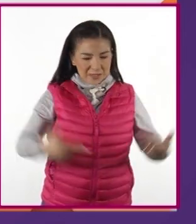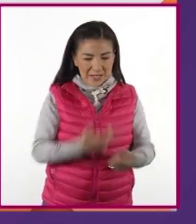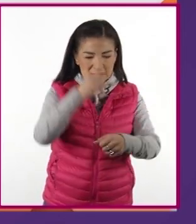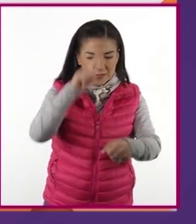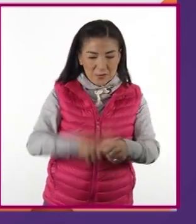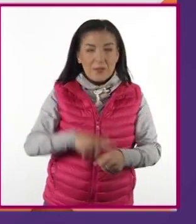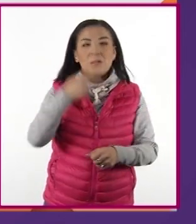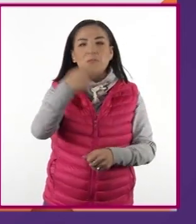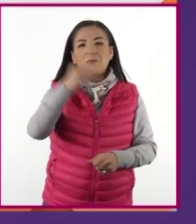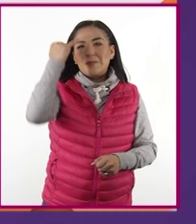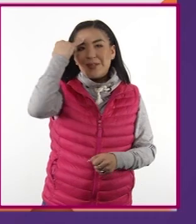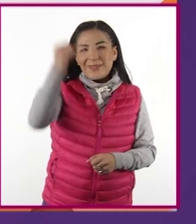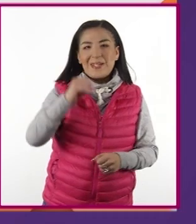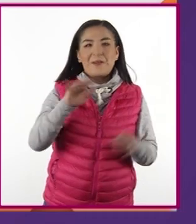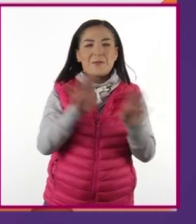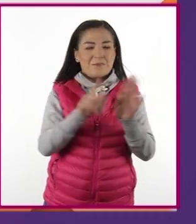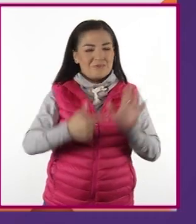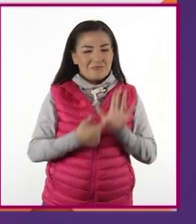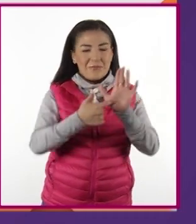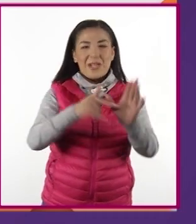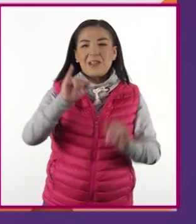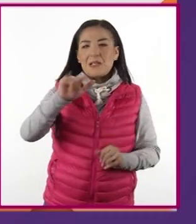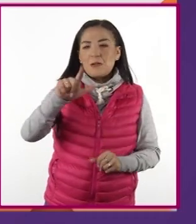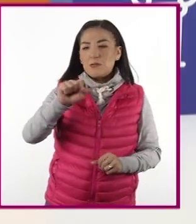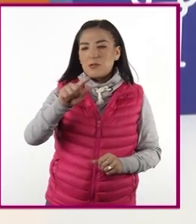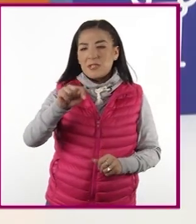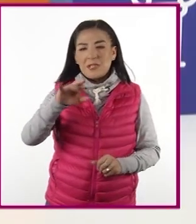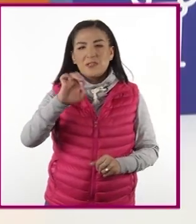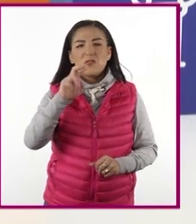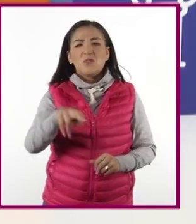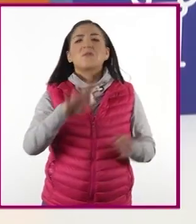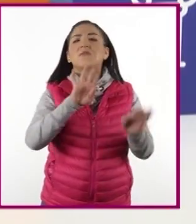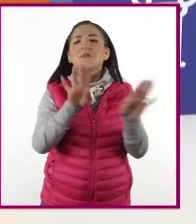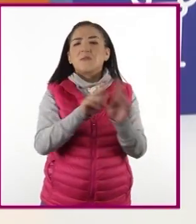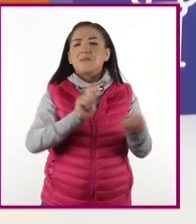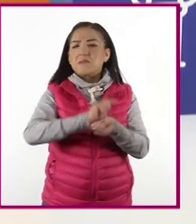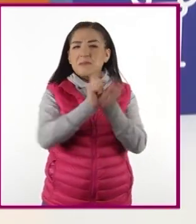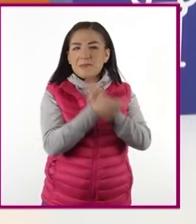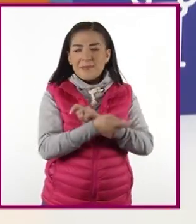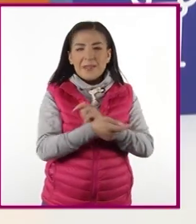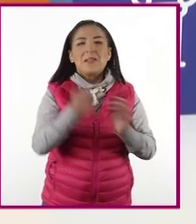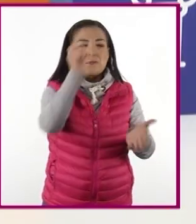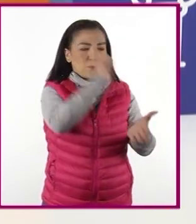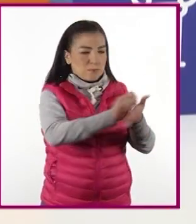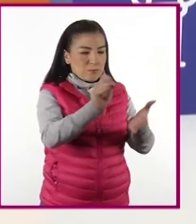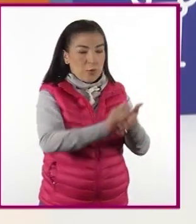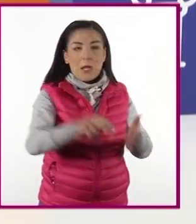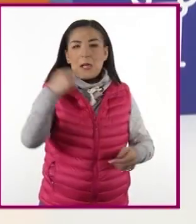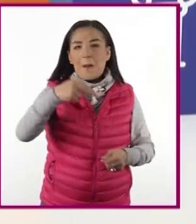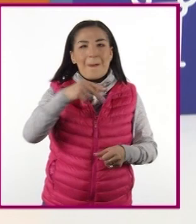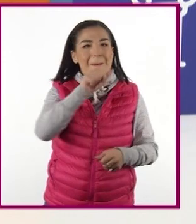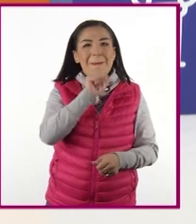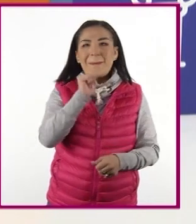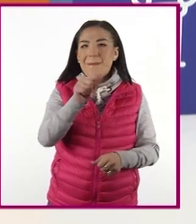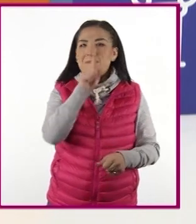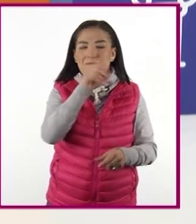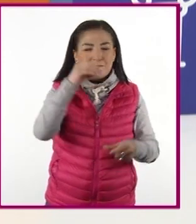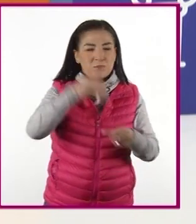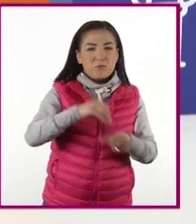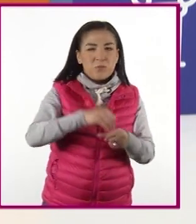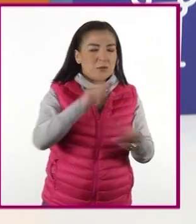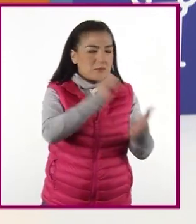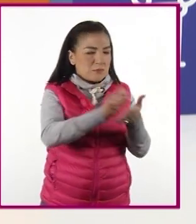de la Ilustración, se manifestó a través de pasquines, es decir, escritos anónimos que se colocaban en lugares